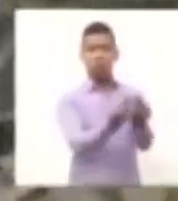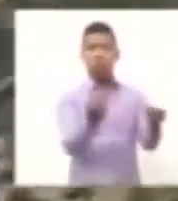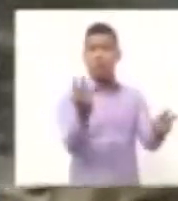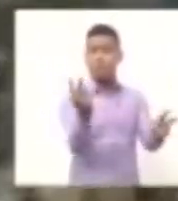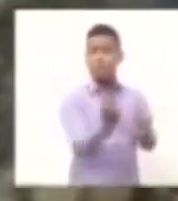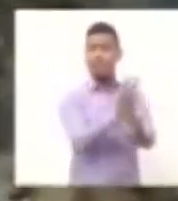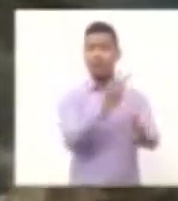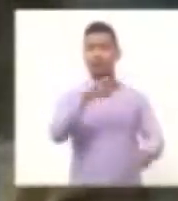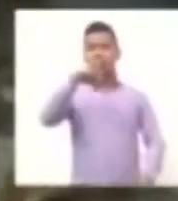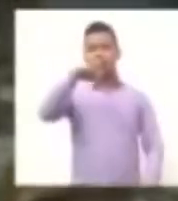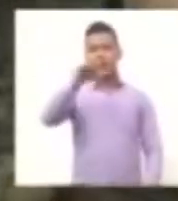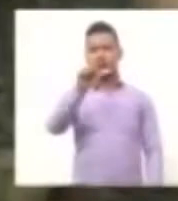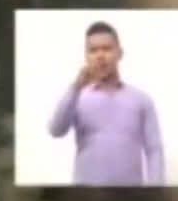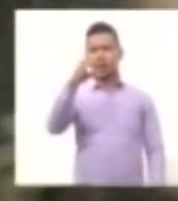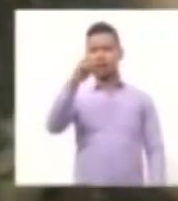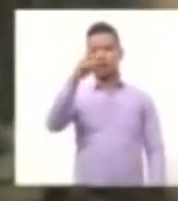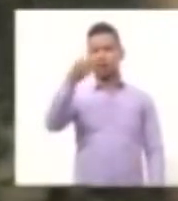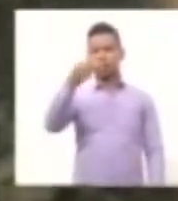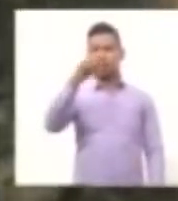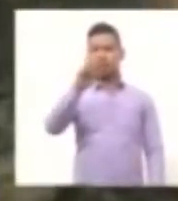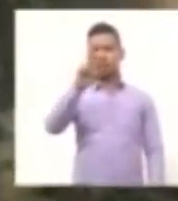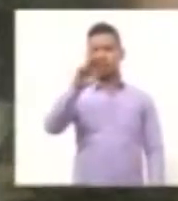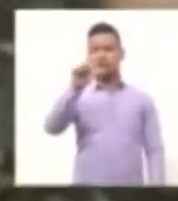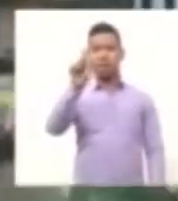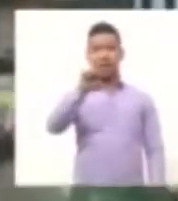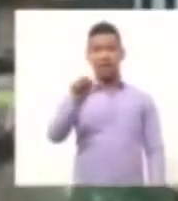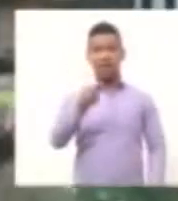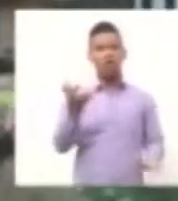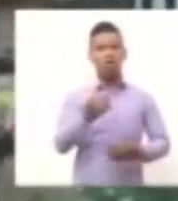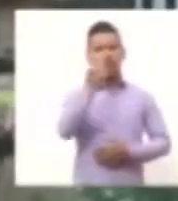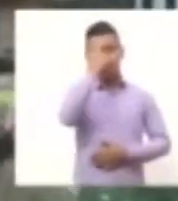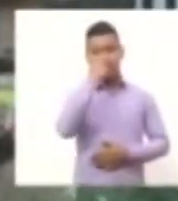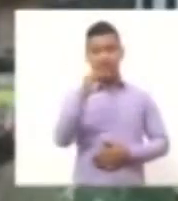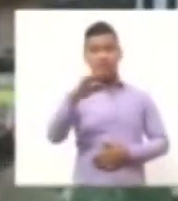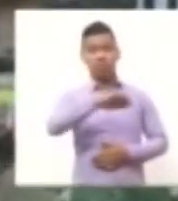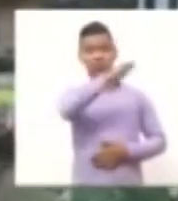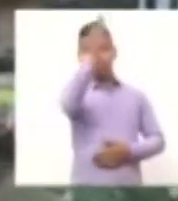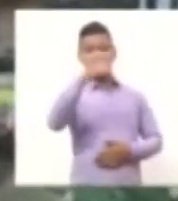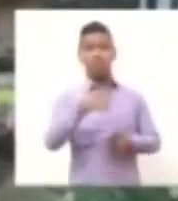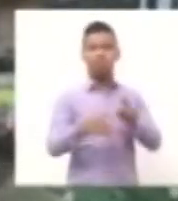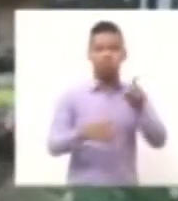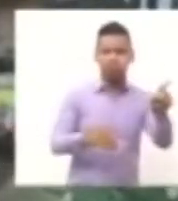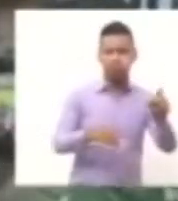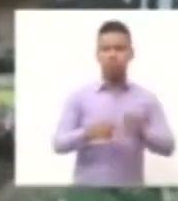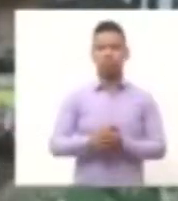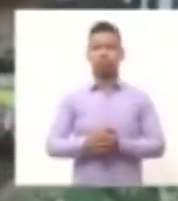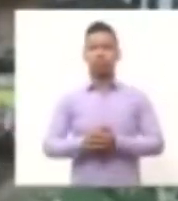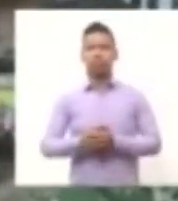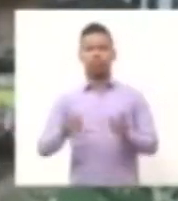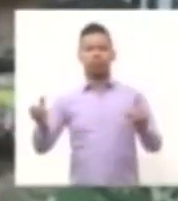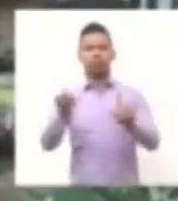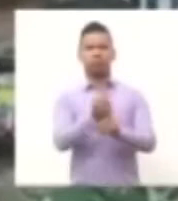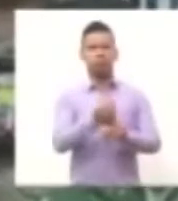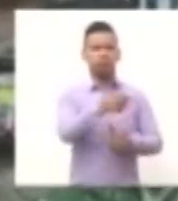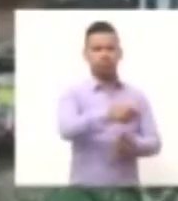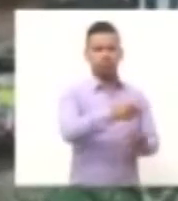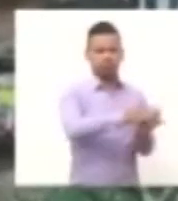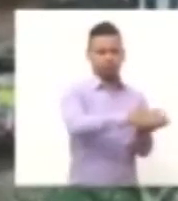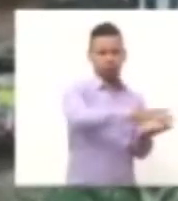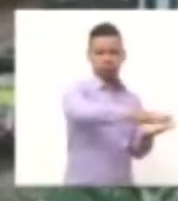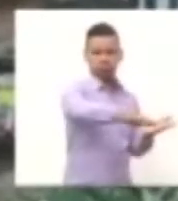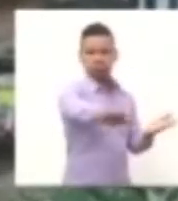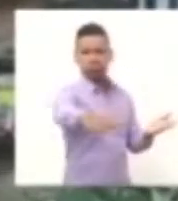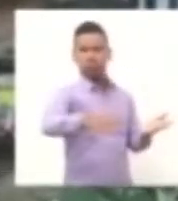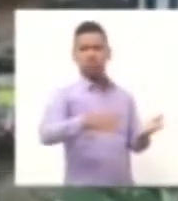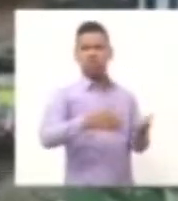San Tropel, alto corregimiento de Huachaca, Sierra Nevada de Santa Marta. El hallazgo de un depósito de armamento y explosivos